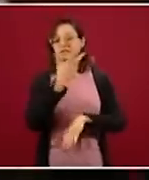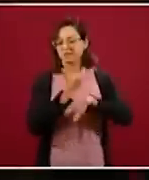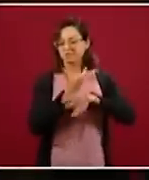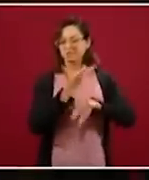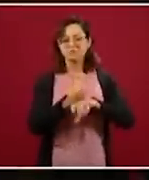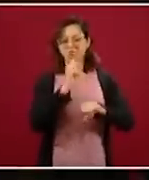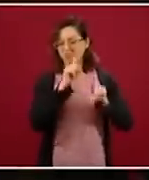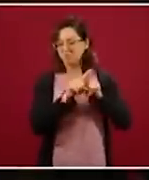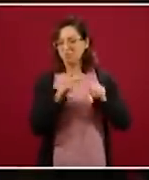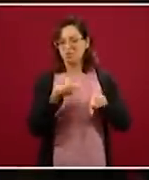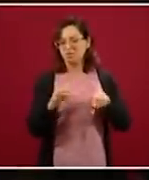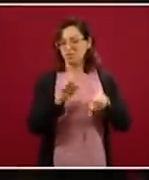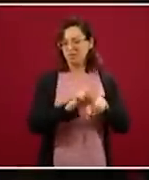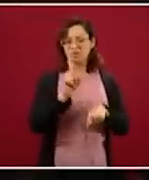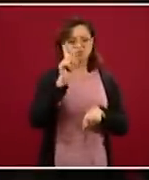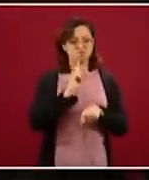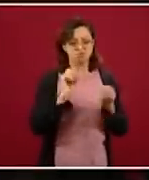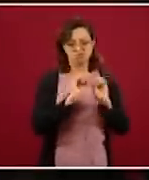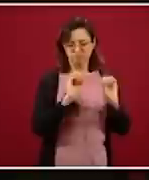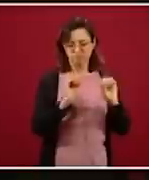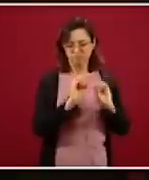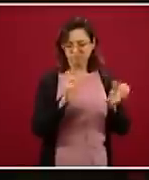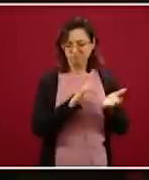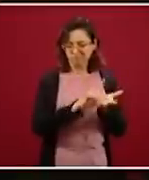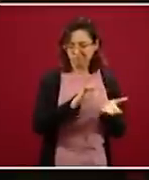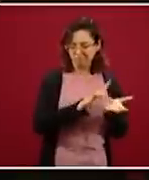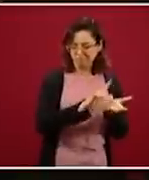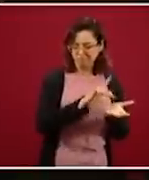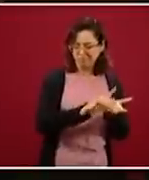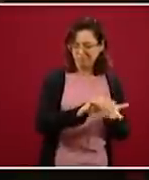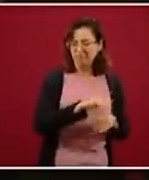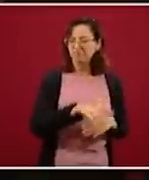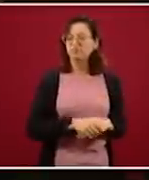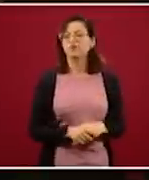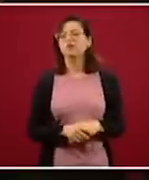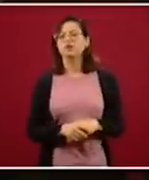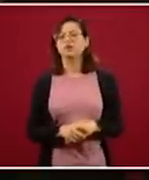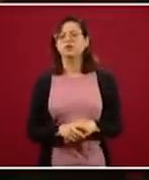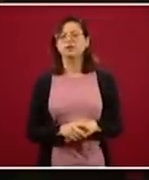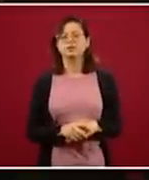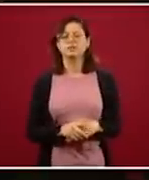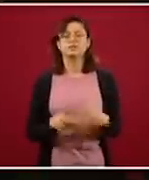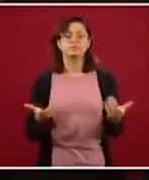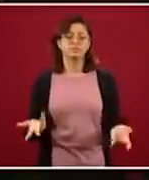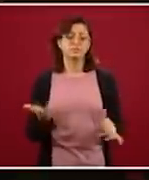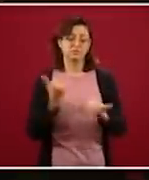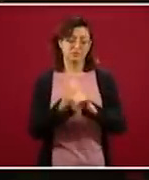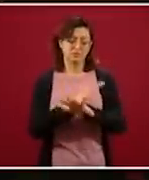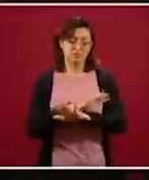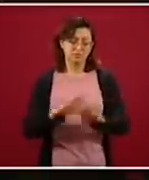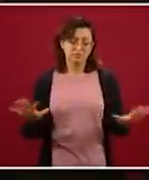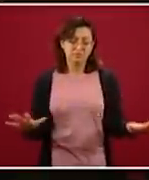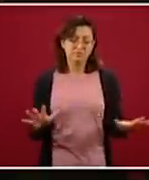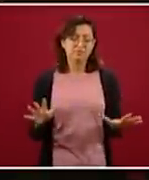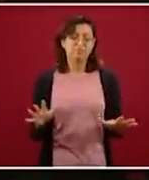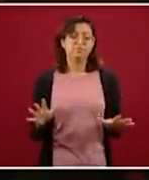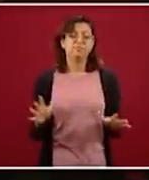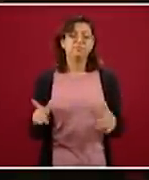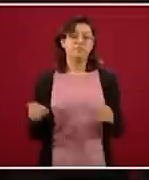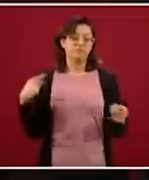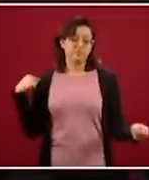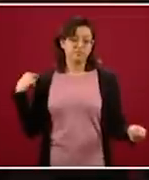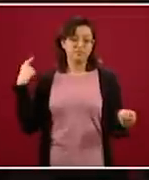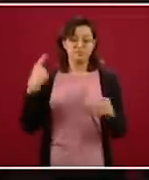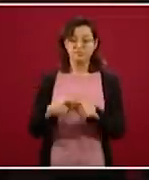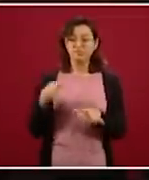Estados Unidos. El informe, divulgado por diferentes corredurías financieras, asegura que Soros hasta la fecha